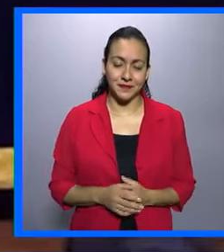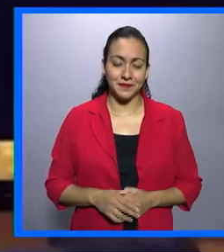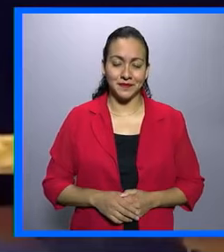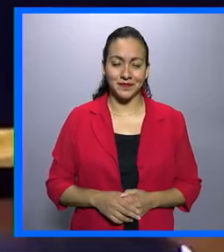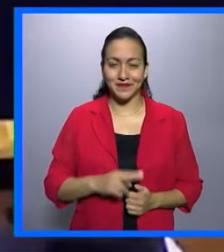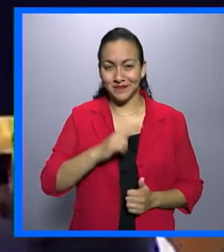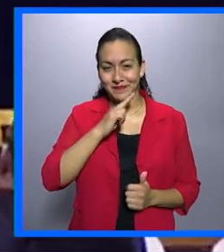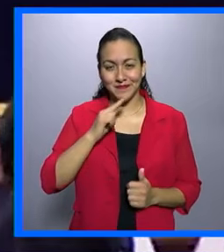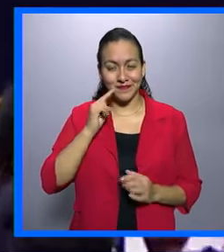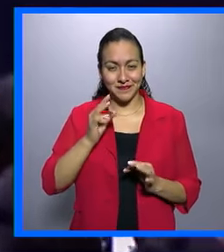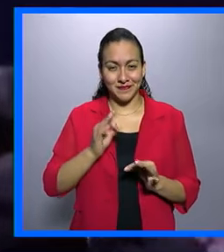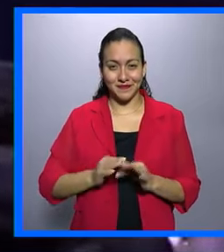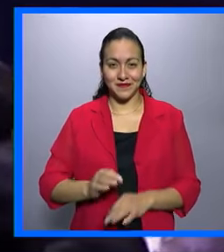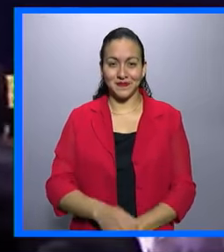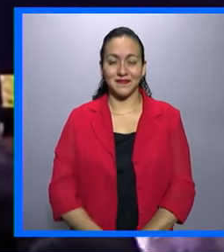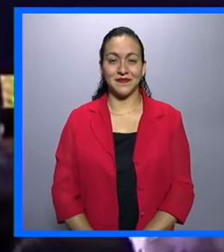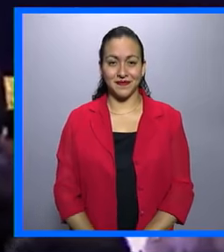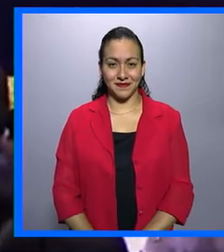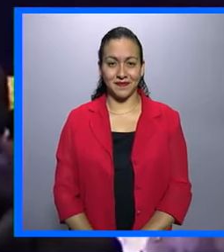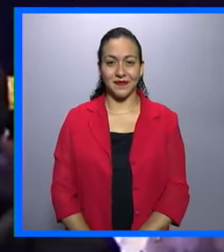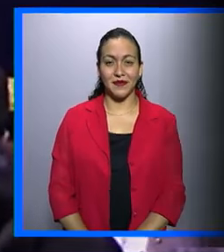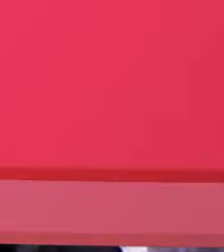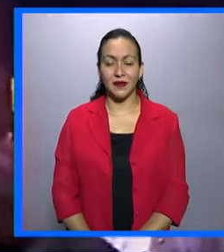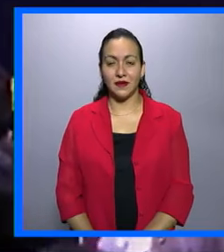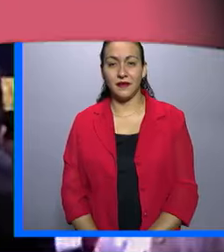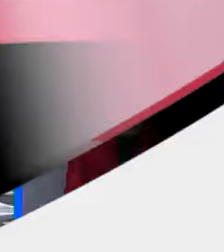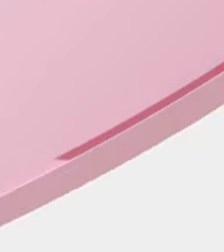Plural TV, Mario López Peña.